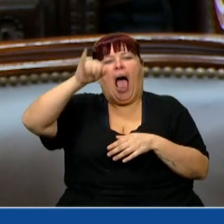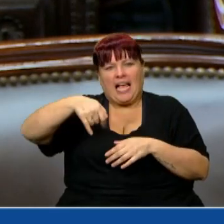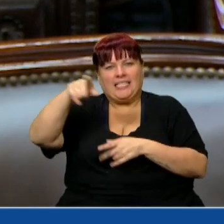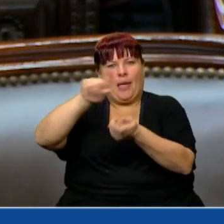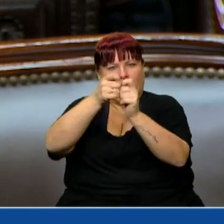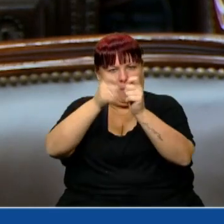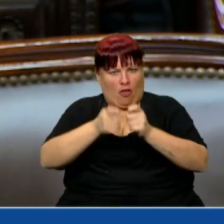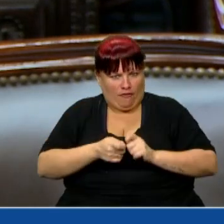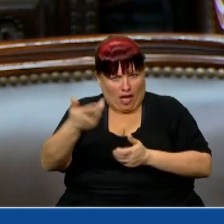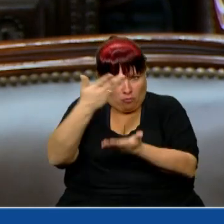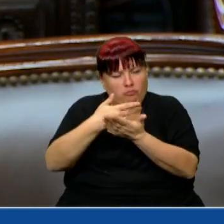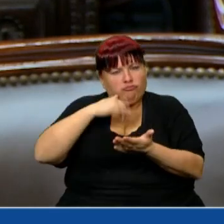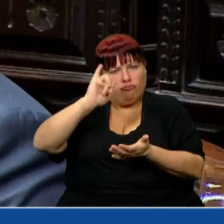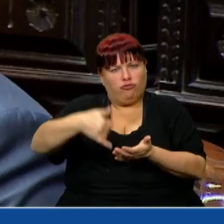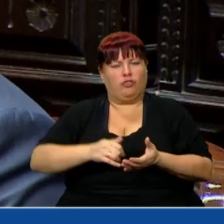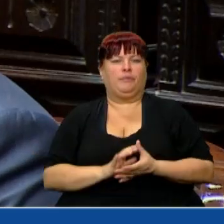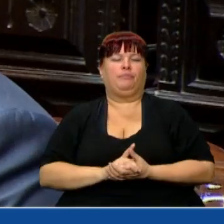las modificaciones propuestas.